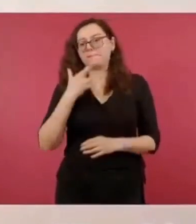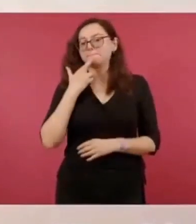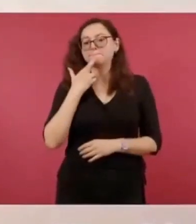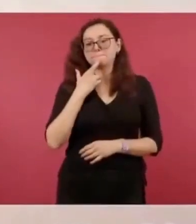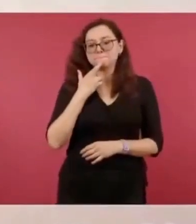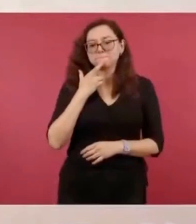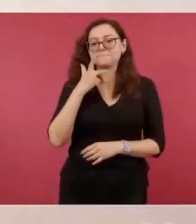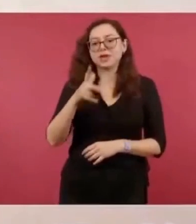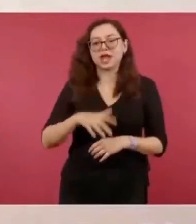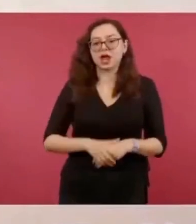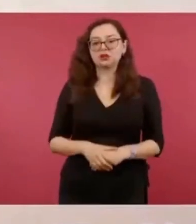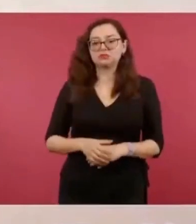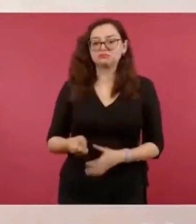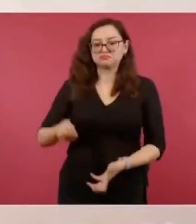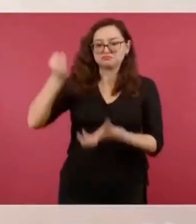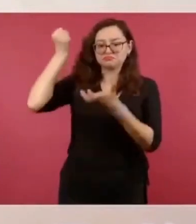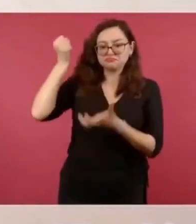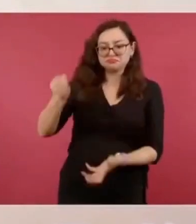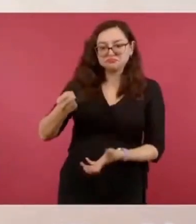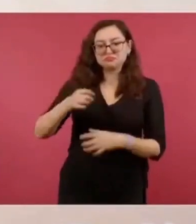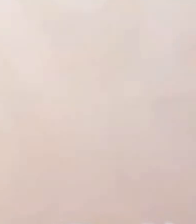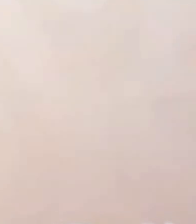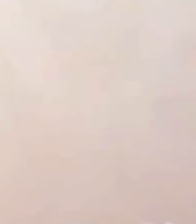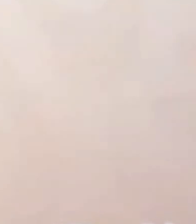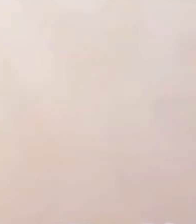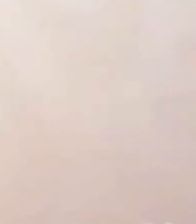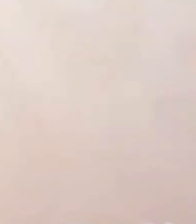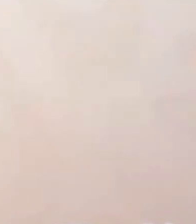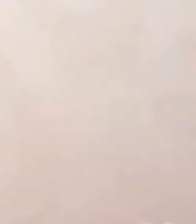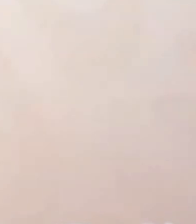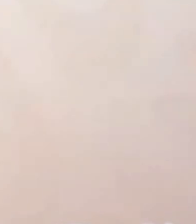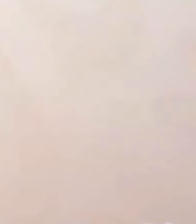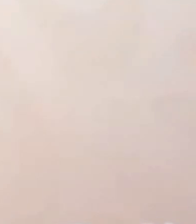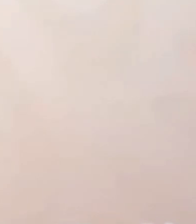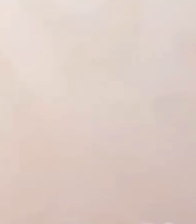Una jarra de naranja, una jarra de papaya, la piña,